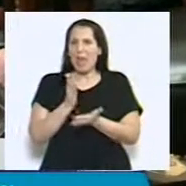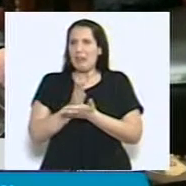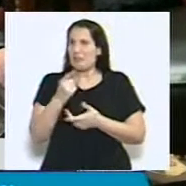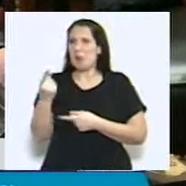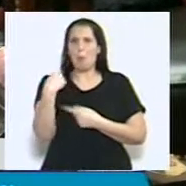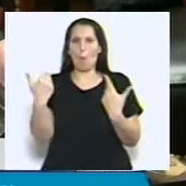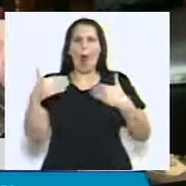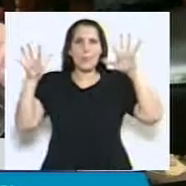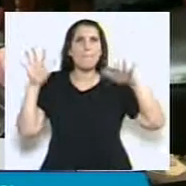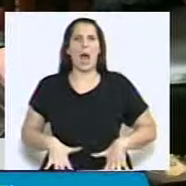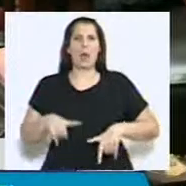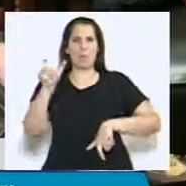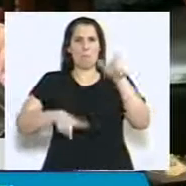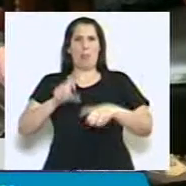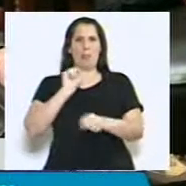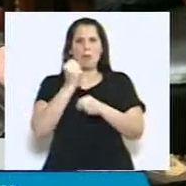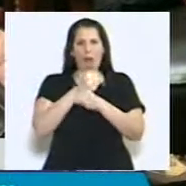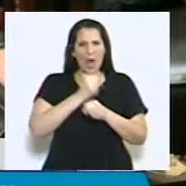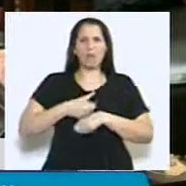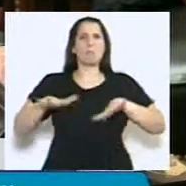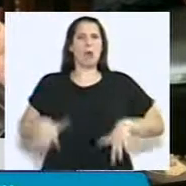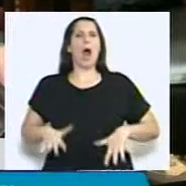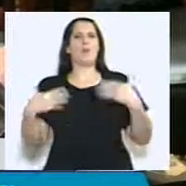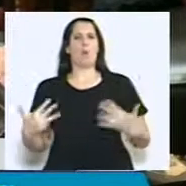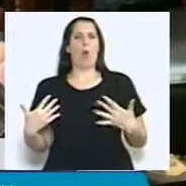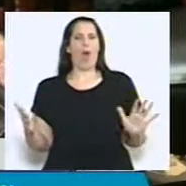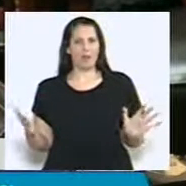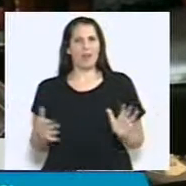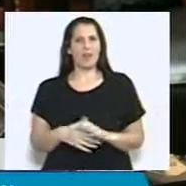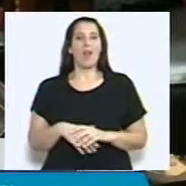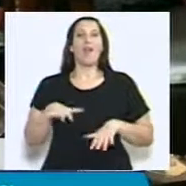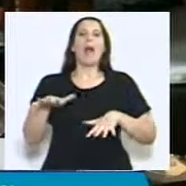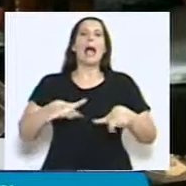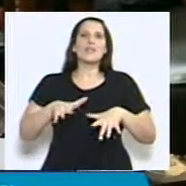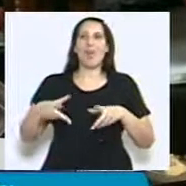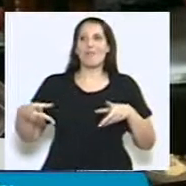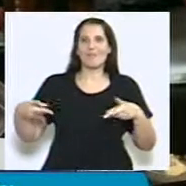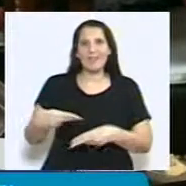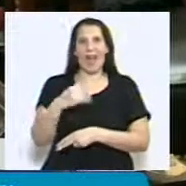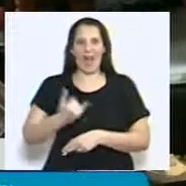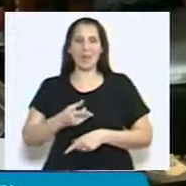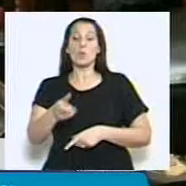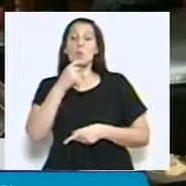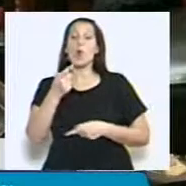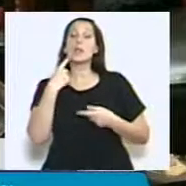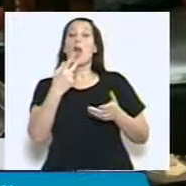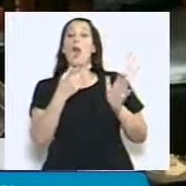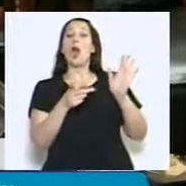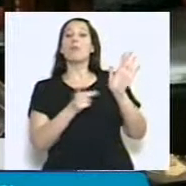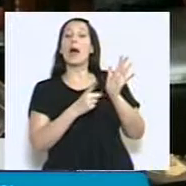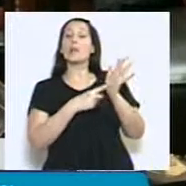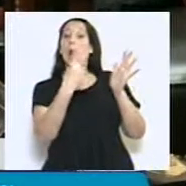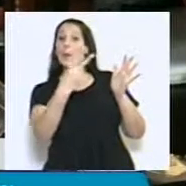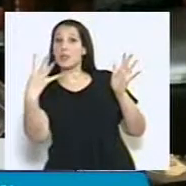huelga, con las limitaciones que son propias de determinadas actividades, porque hace una remisión al artículo 24 de la